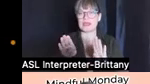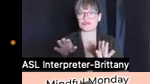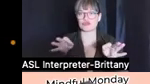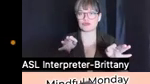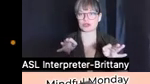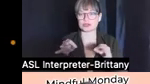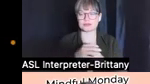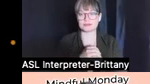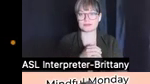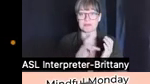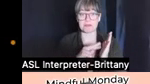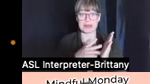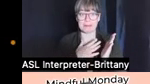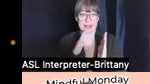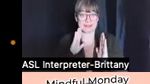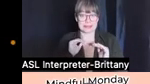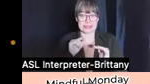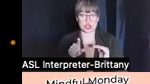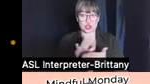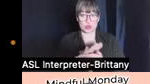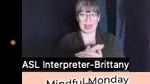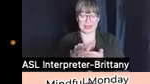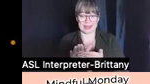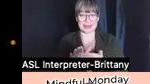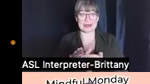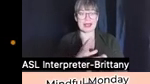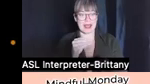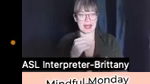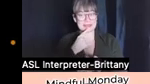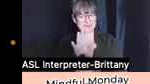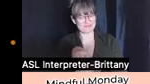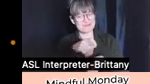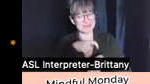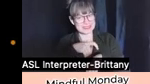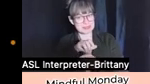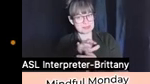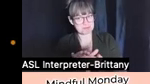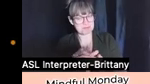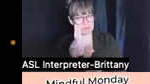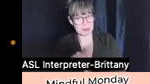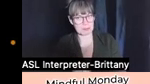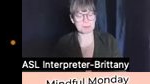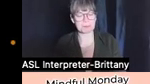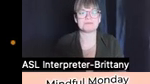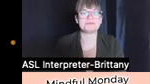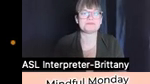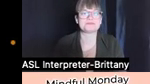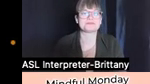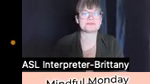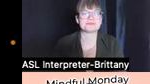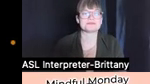cumplimiento, les deja saber lo que usted espera y entonces así seguirán adelante.